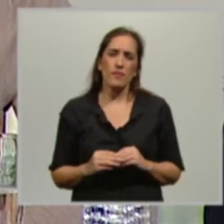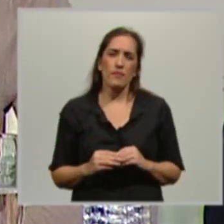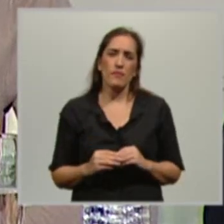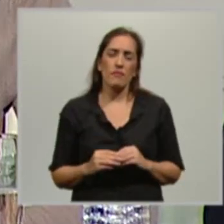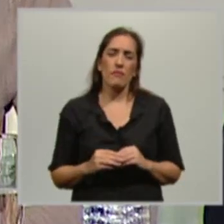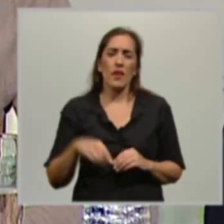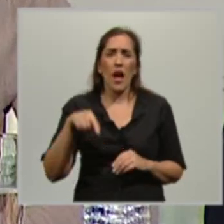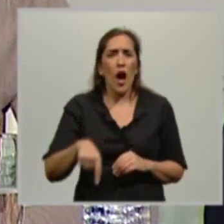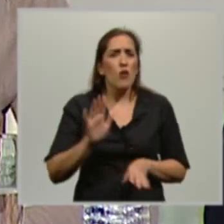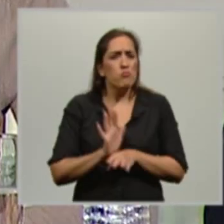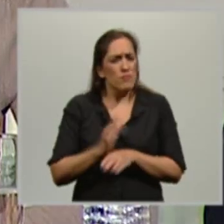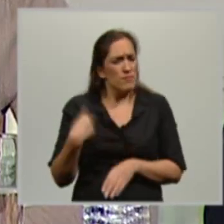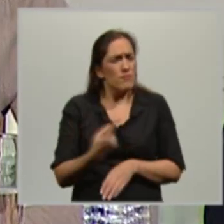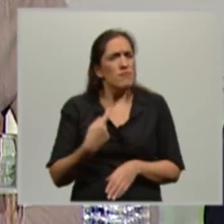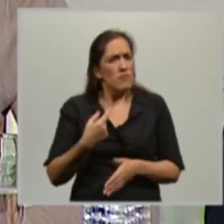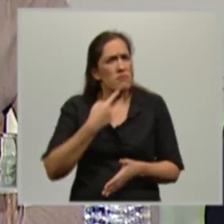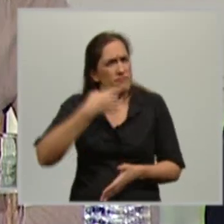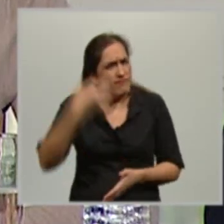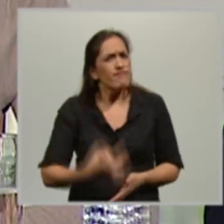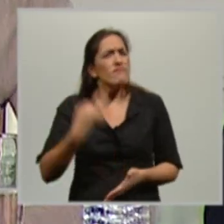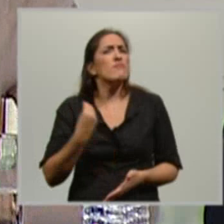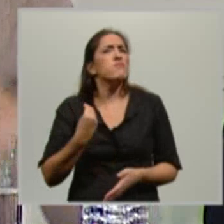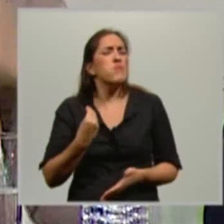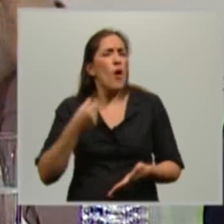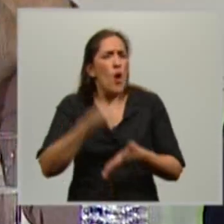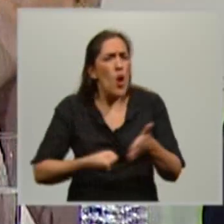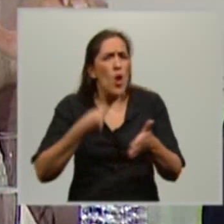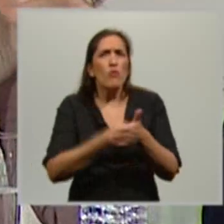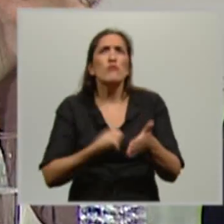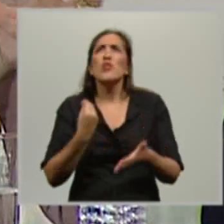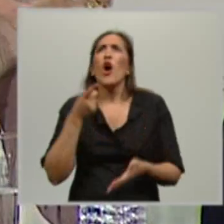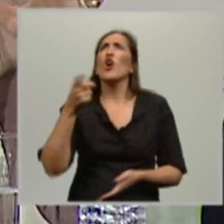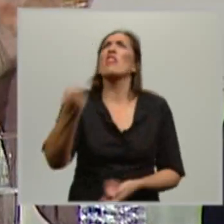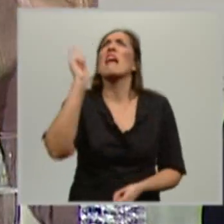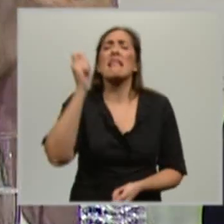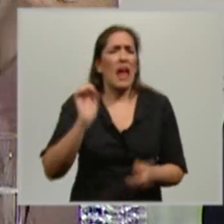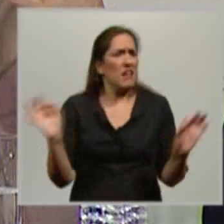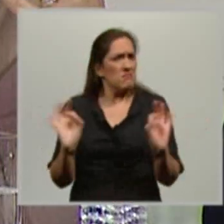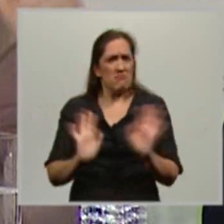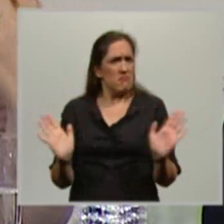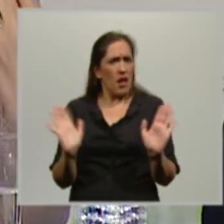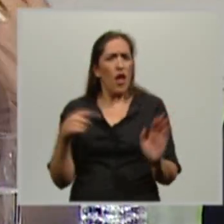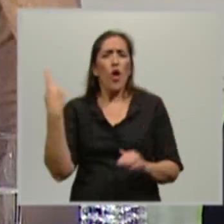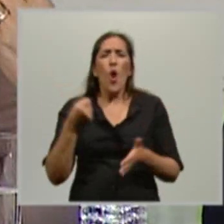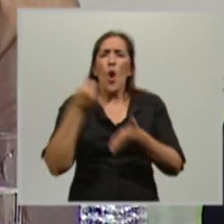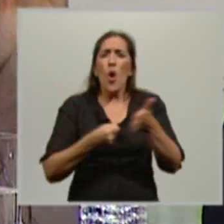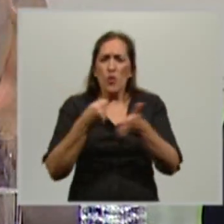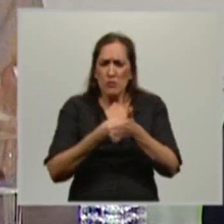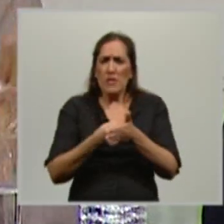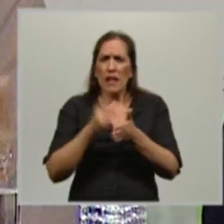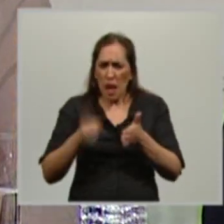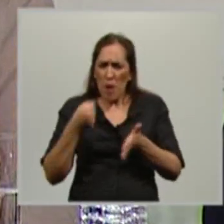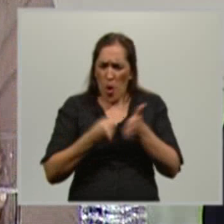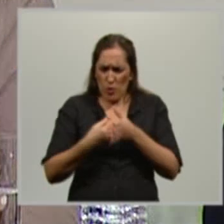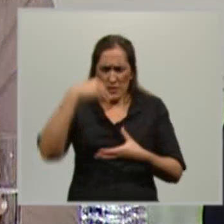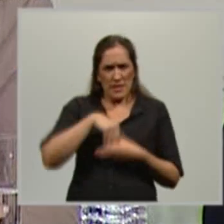en esta verdadera lucha que estamos desarrollando, no lucha contra nadie, porque estamos luchando contra, muchas veces tenemos que luchar inclusive contra nosotros